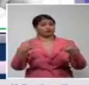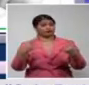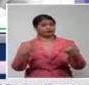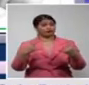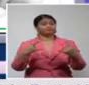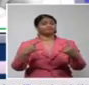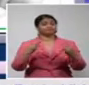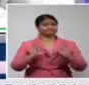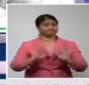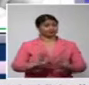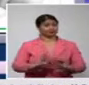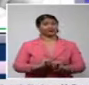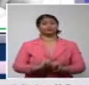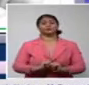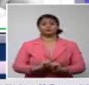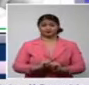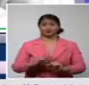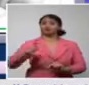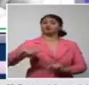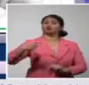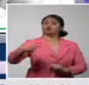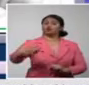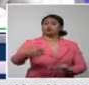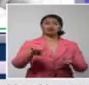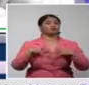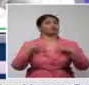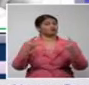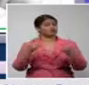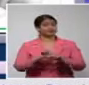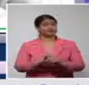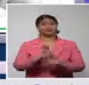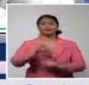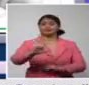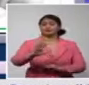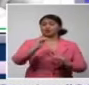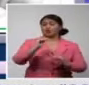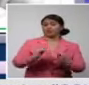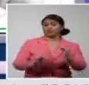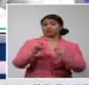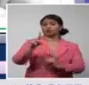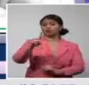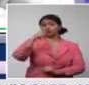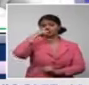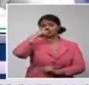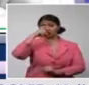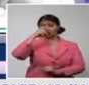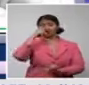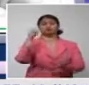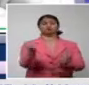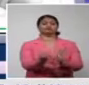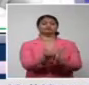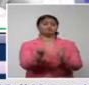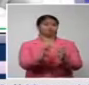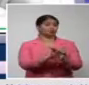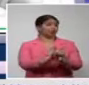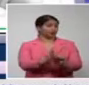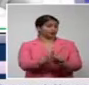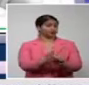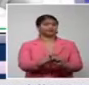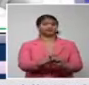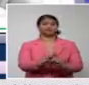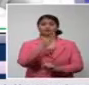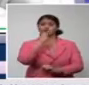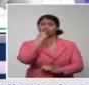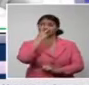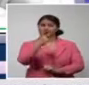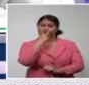decesos como consecuencia de la enfermedad. 5 menores de 1 año en esta jornada diagnosticados con la COVID-19. Atención a la